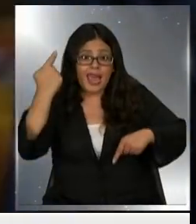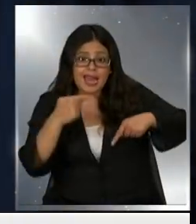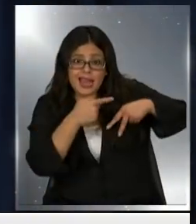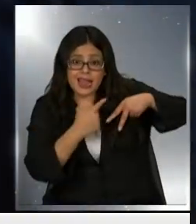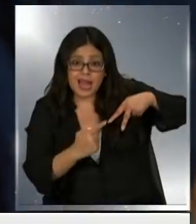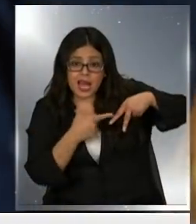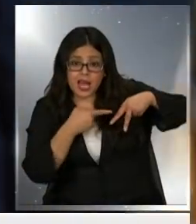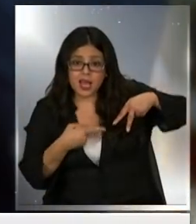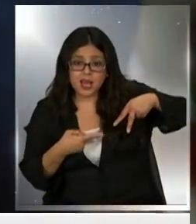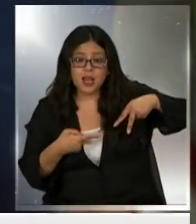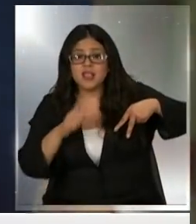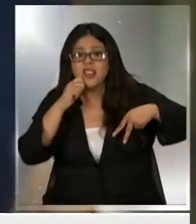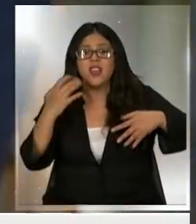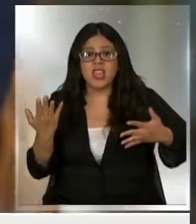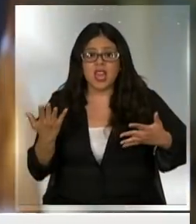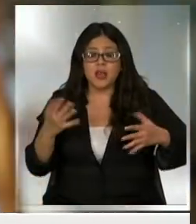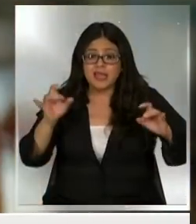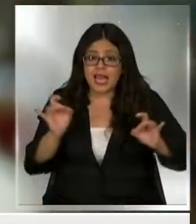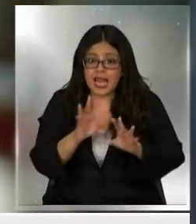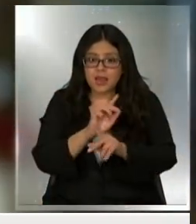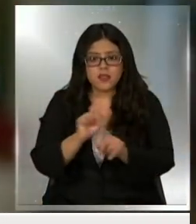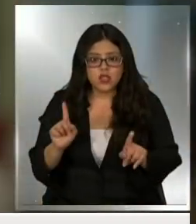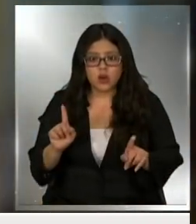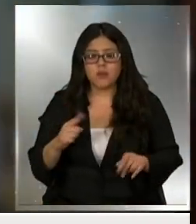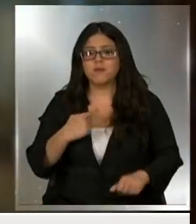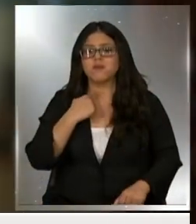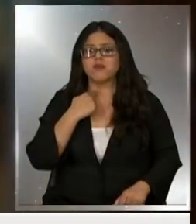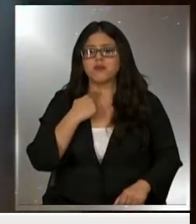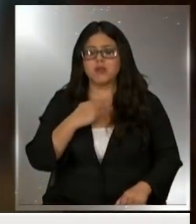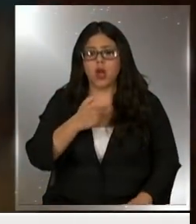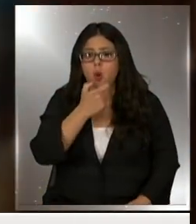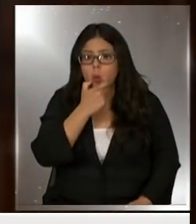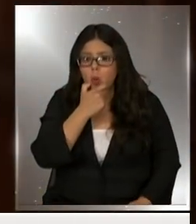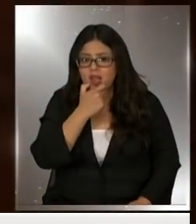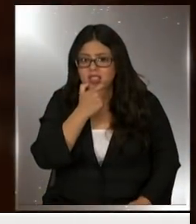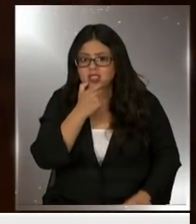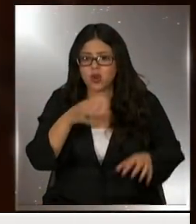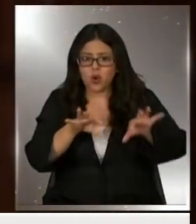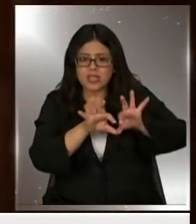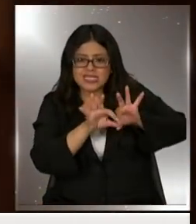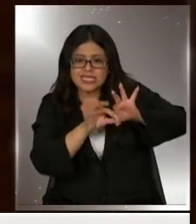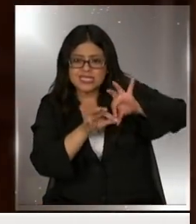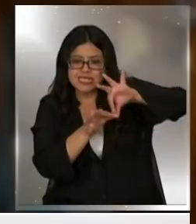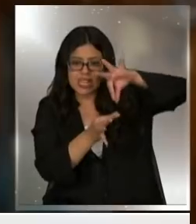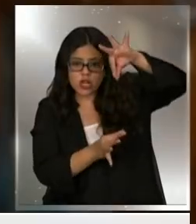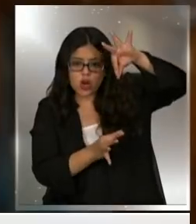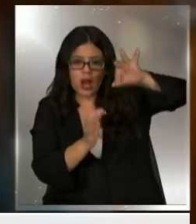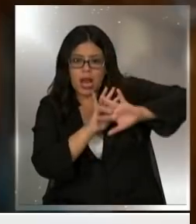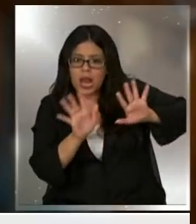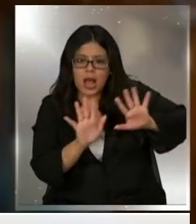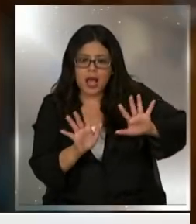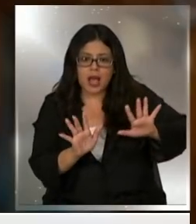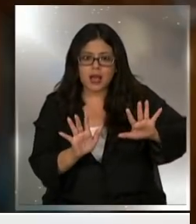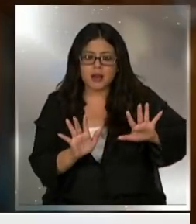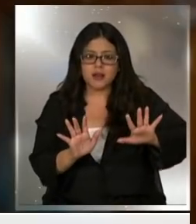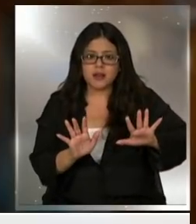es de tanta gravedad porque no afectó hueso, ni tendón, ni ligamento. Y